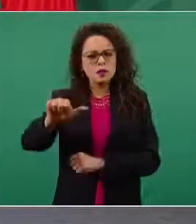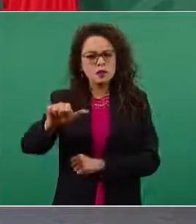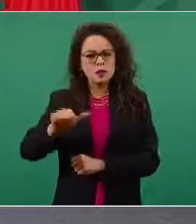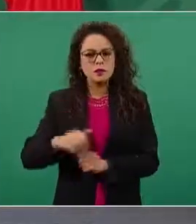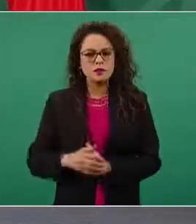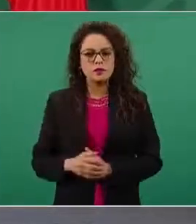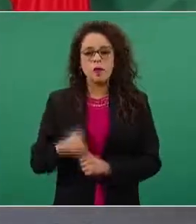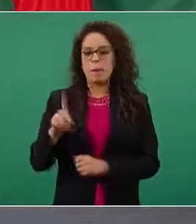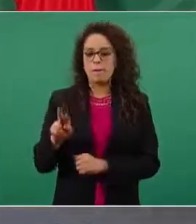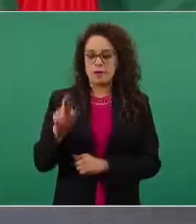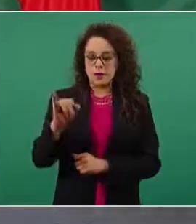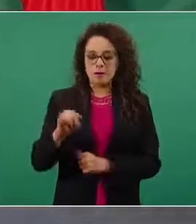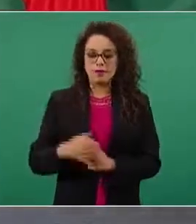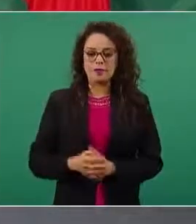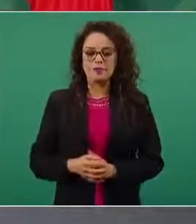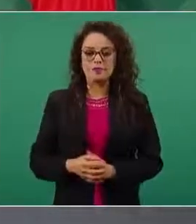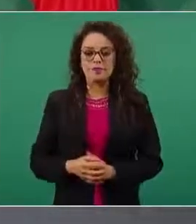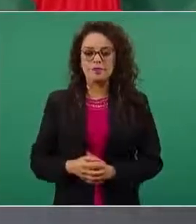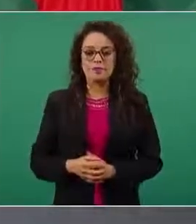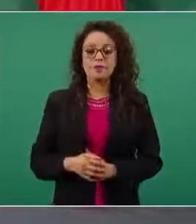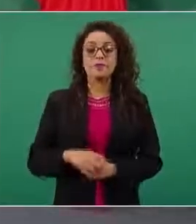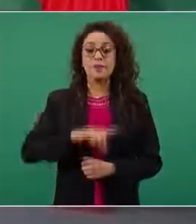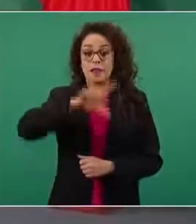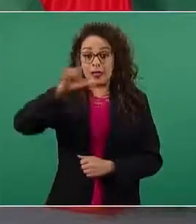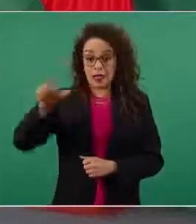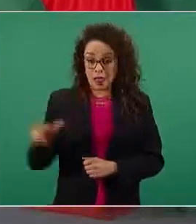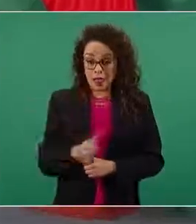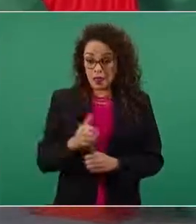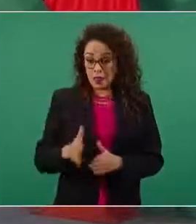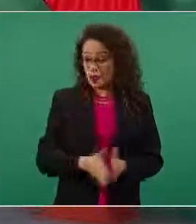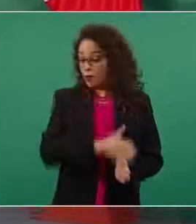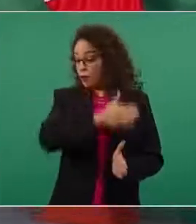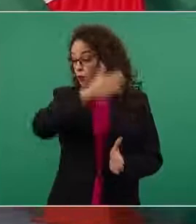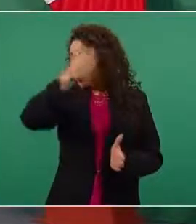es PRI. Pero con Salinas